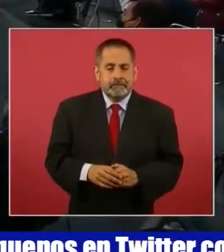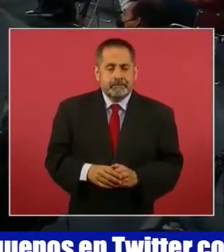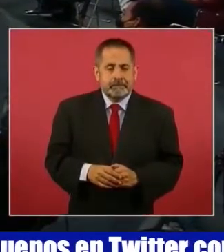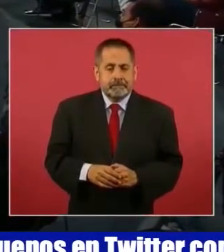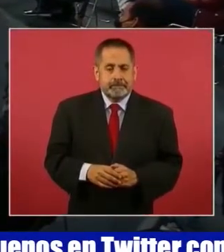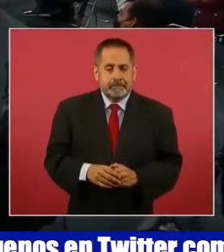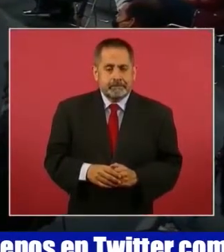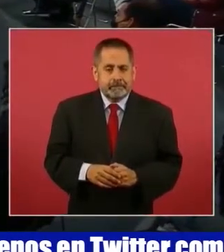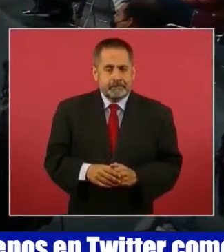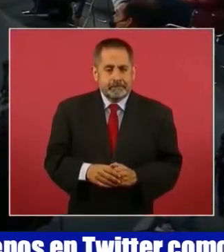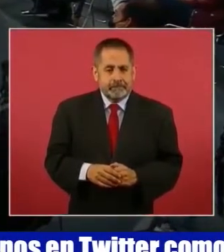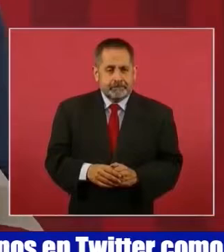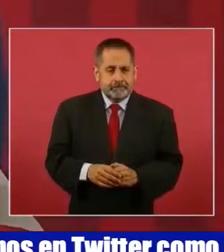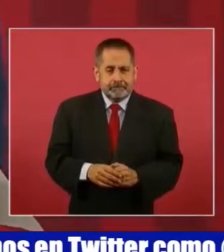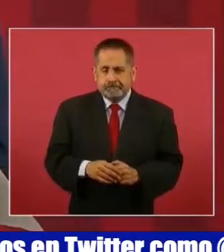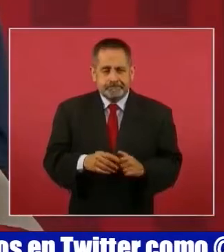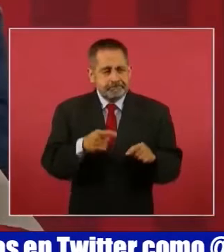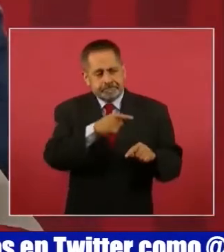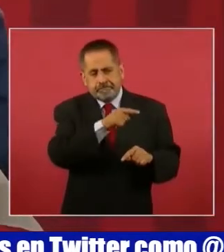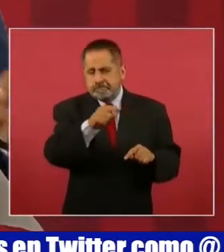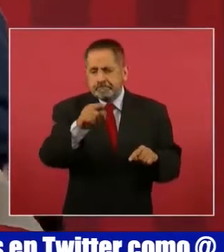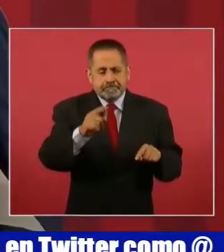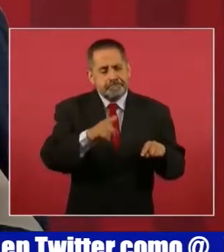se tienen que anular